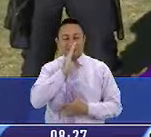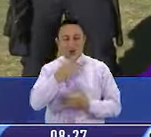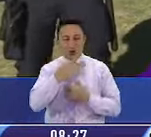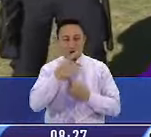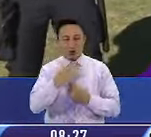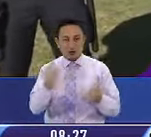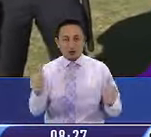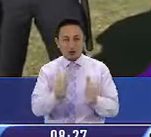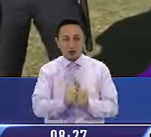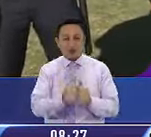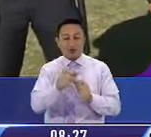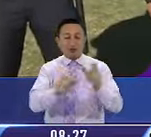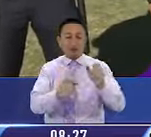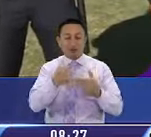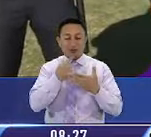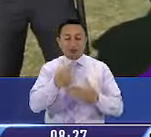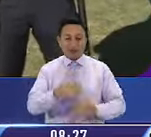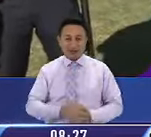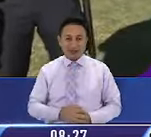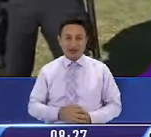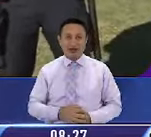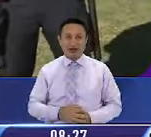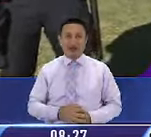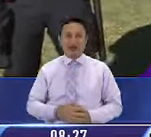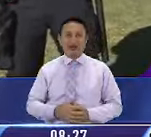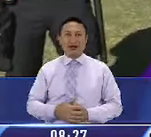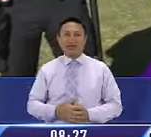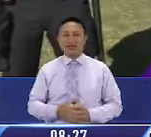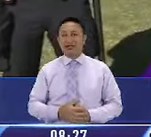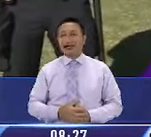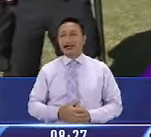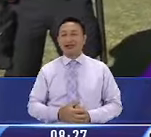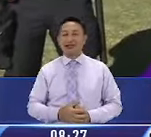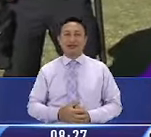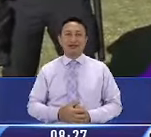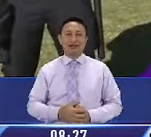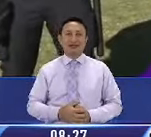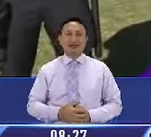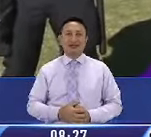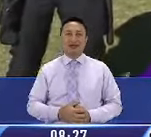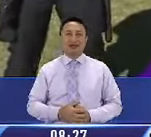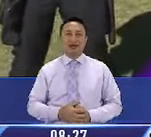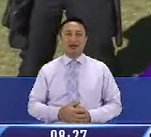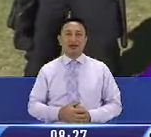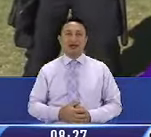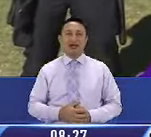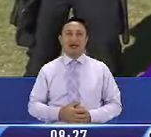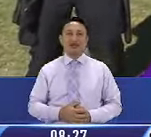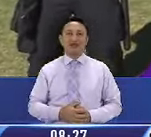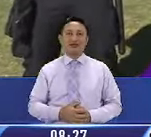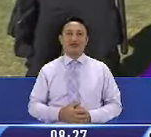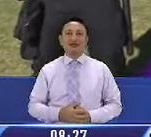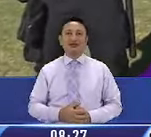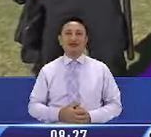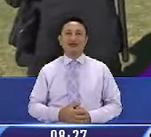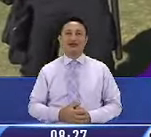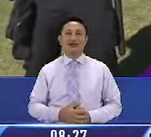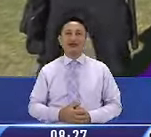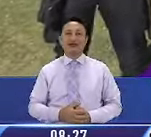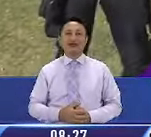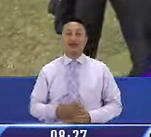dirigirme a la ciudadanía y especialmente en esta vez con este curso que iniciamos el día de